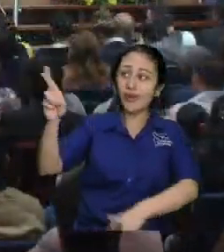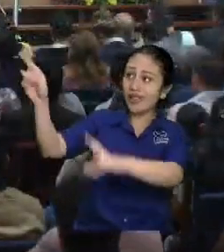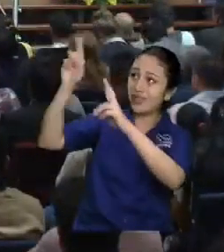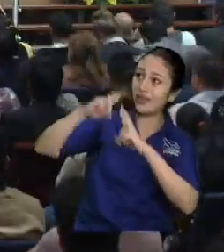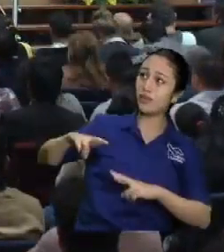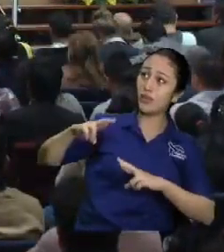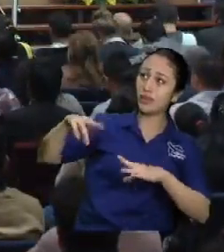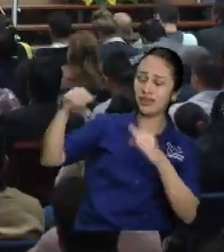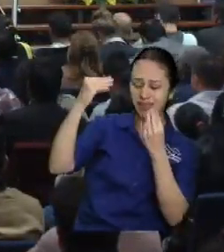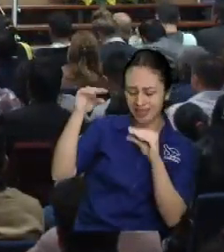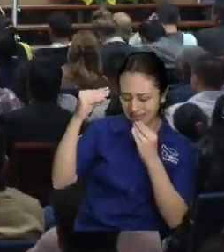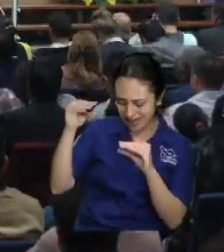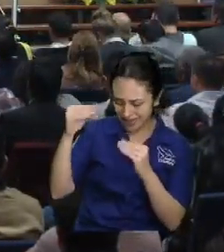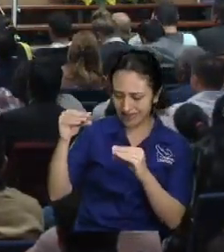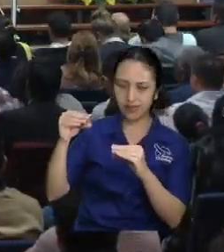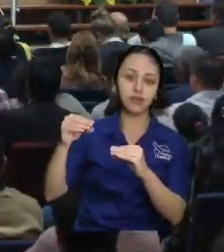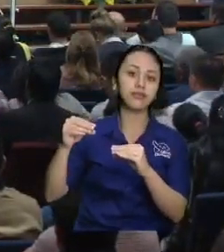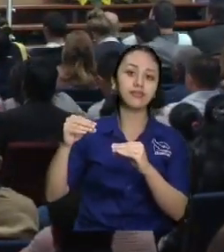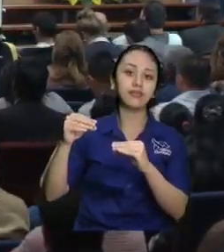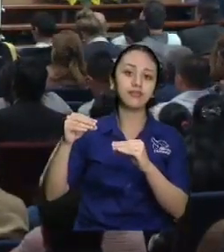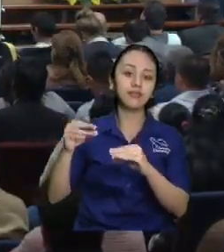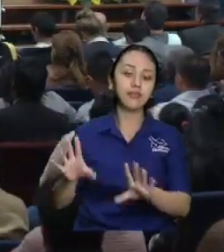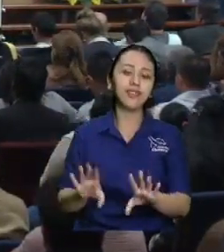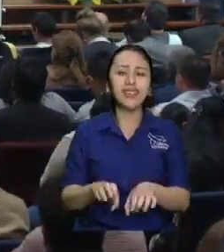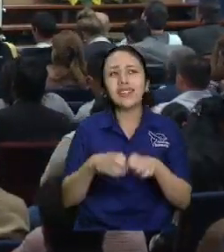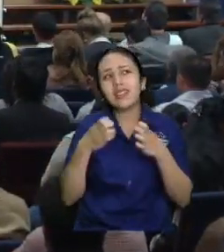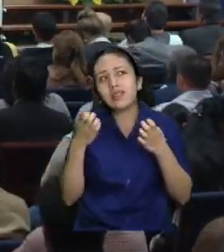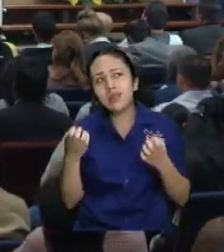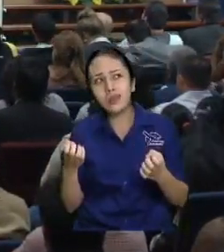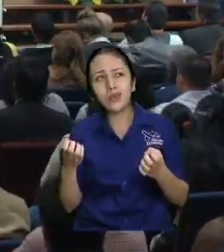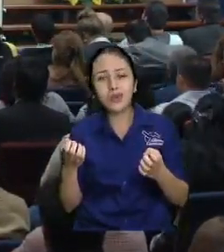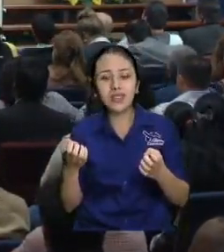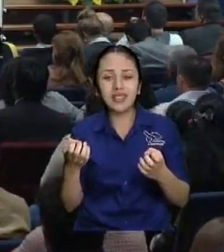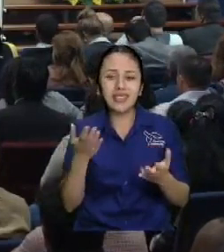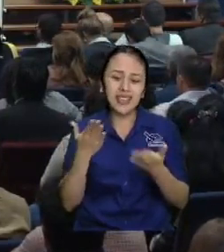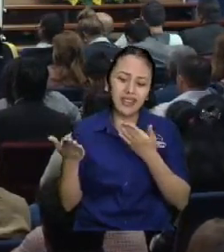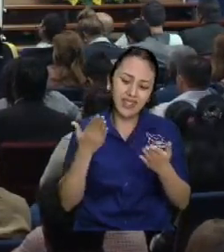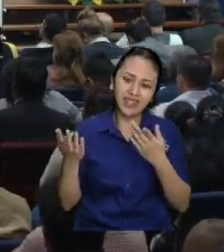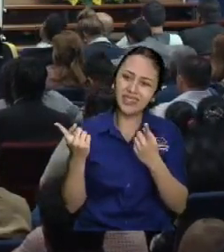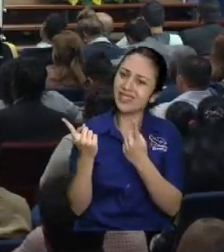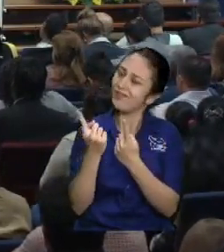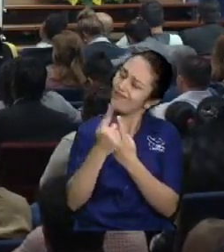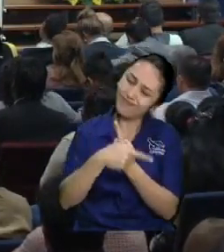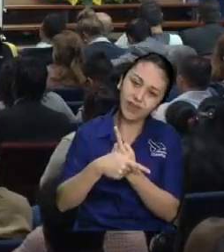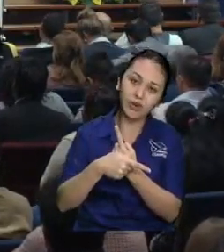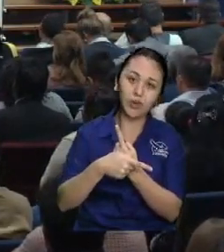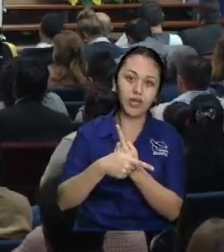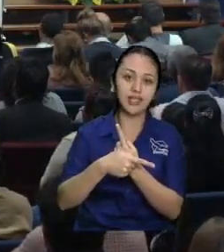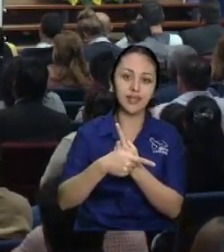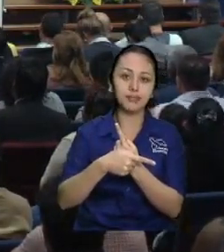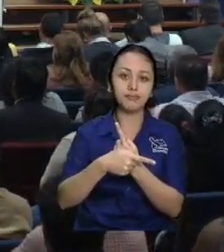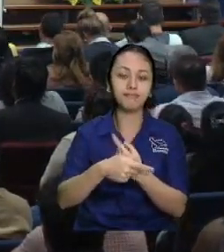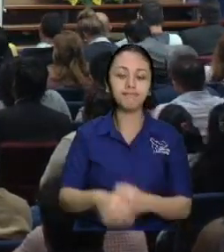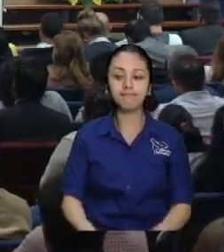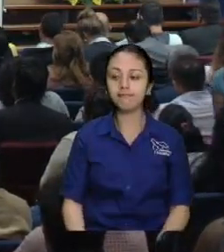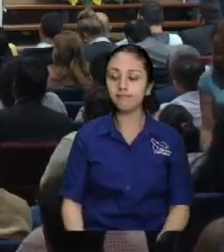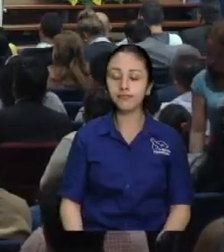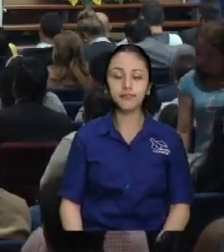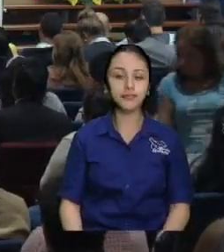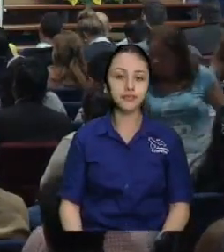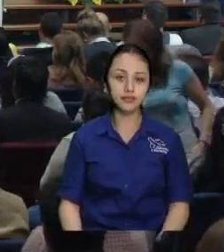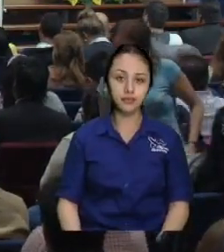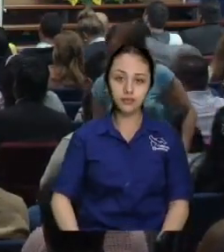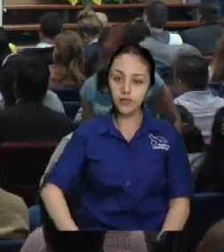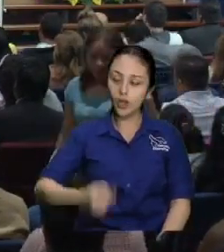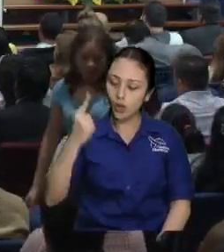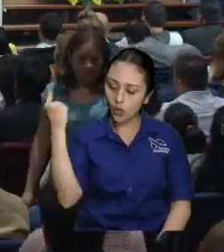un caso de esta naturaleza lo tenemos que hacer. Entonces uno mete las extremidades un montón de veces. Si, mire, lo único que mantiene el